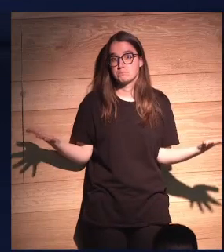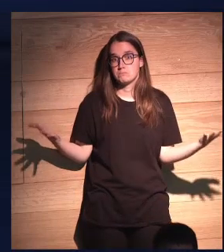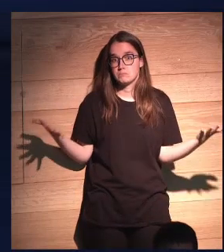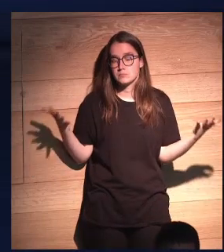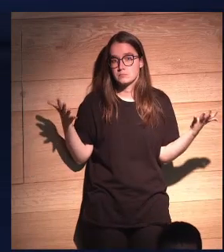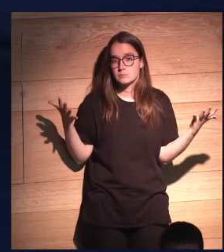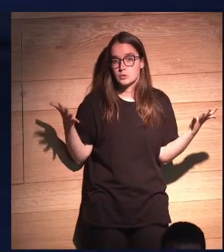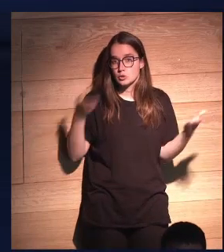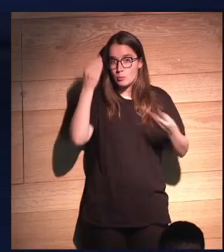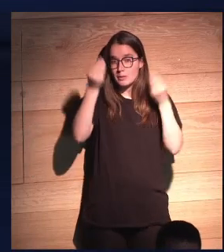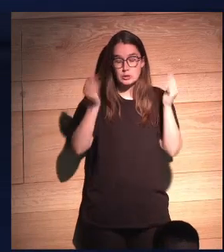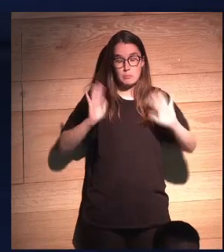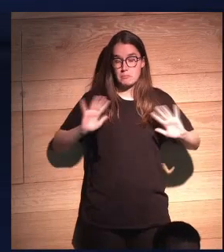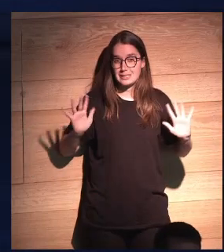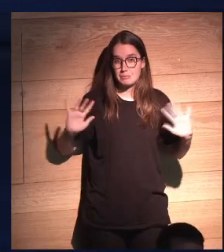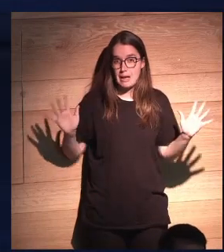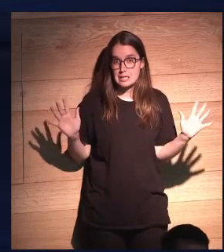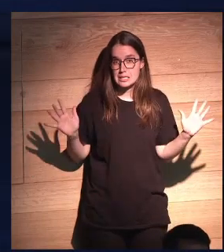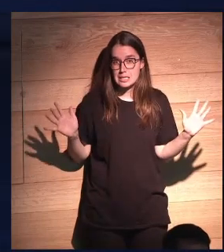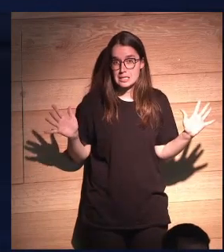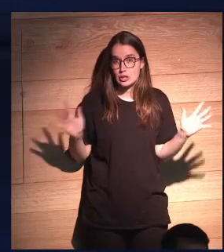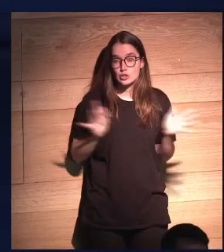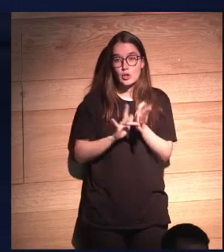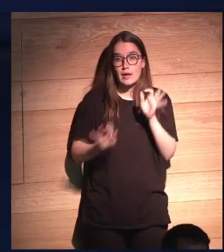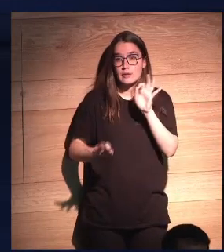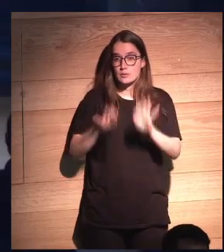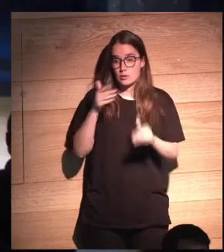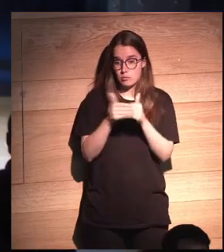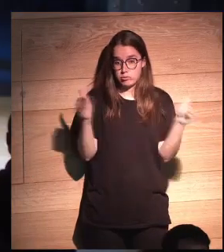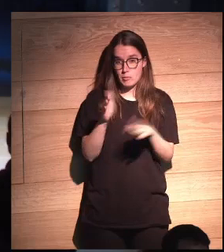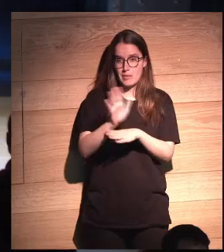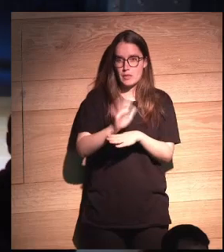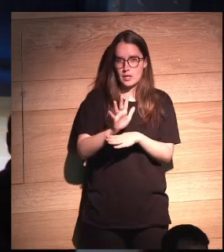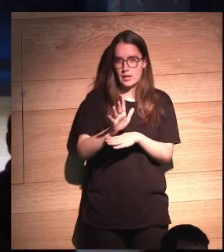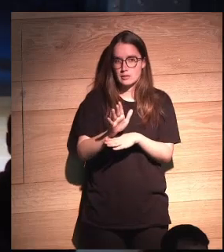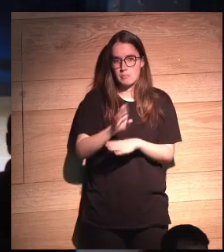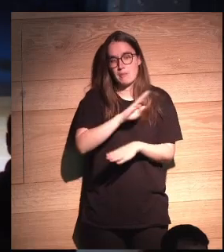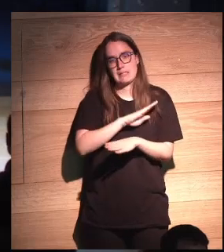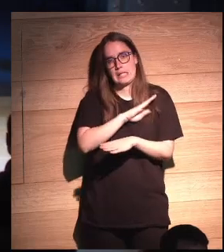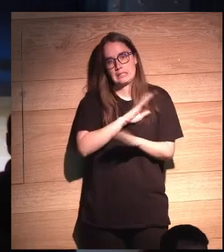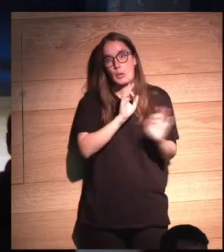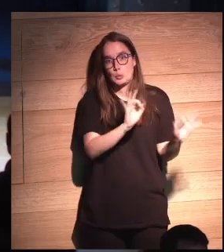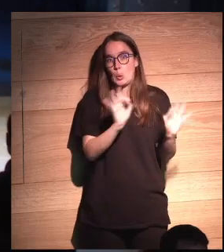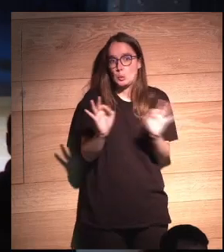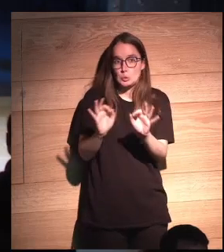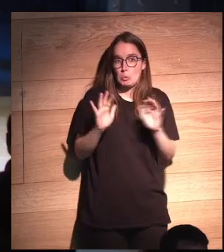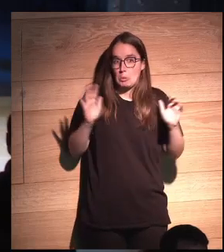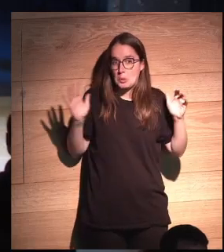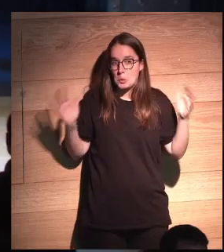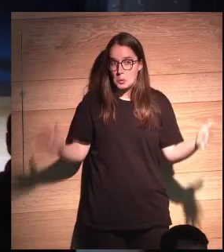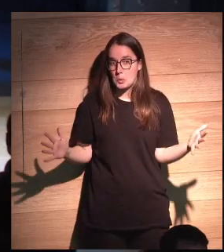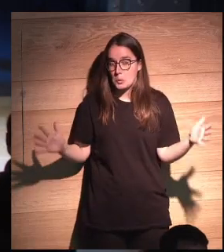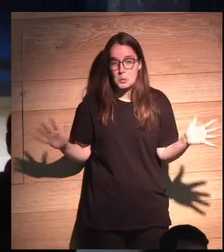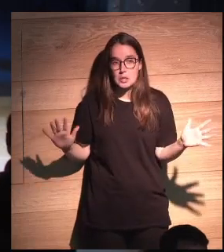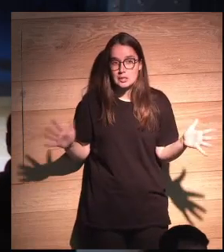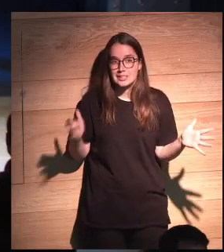esto, yo creo que poco más tengo que añadir. O sea, tenemos la fortuna de estrenar en cines, es un estreno bastante limitado. Y nada, pues